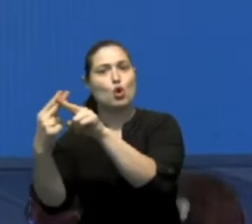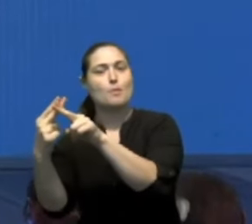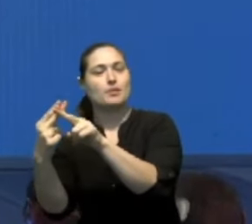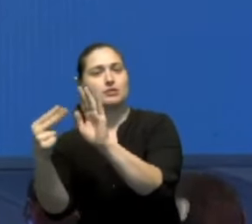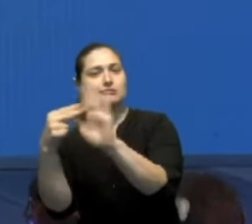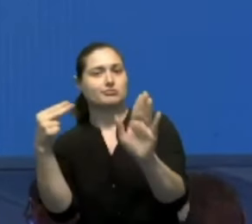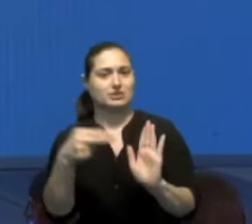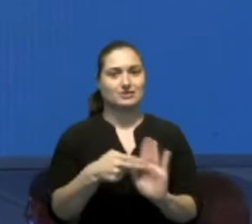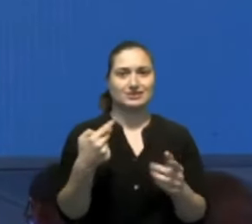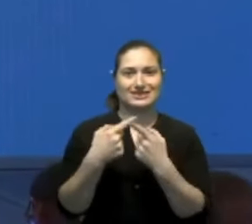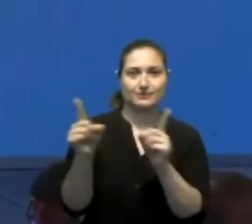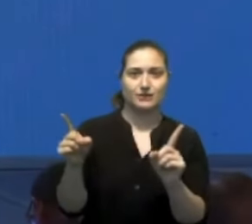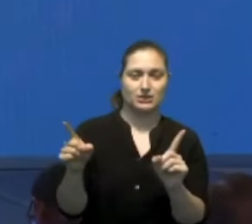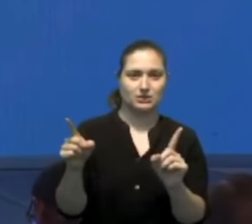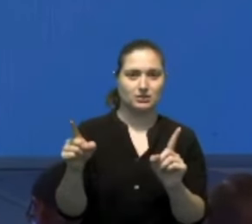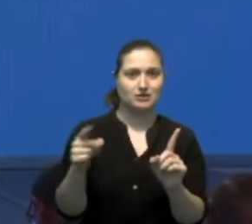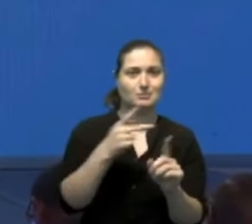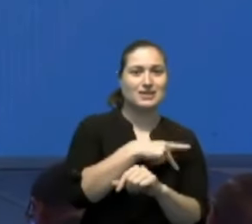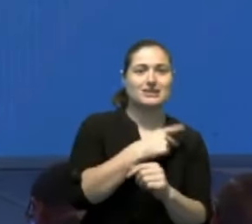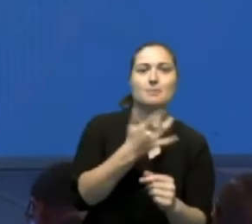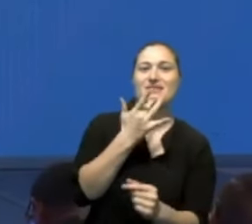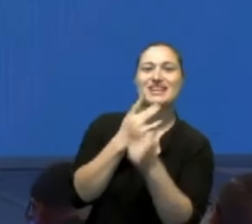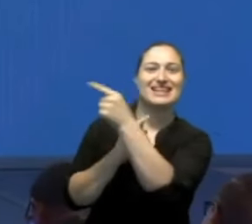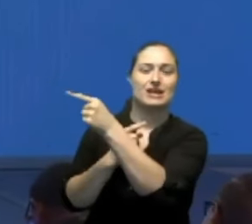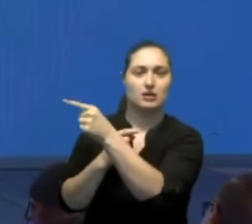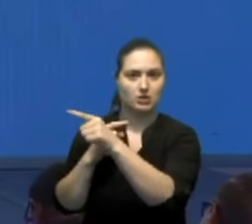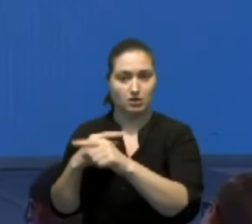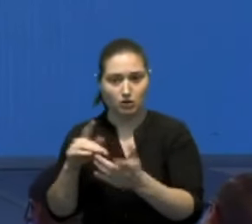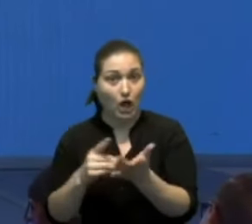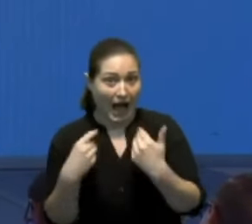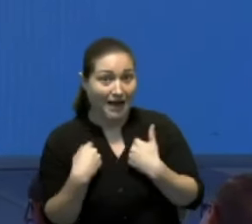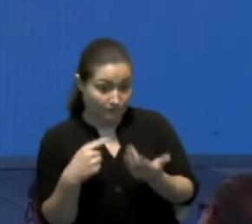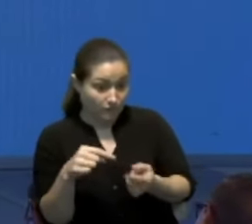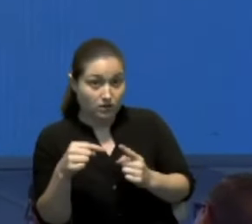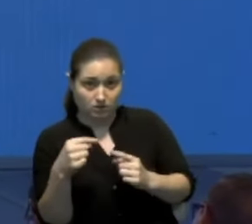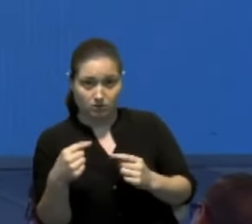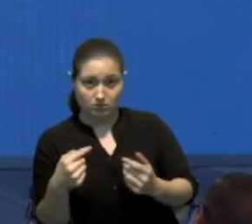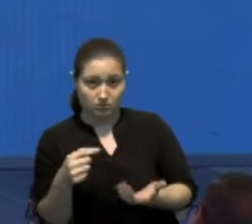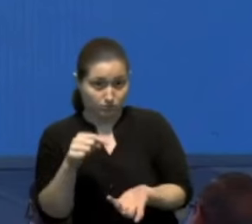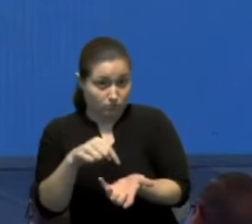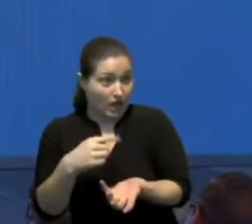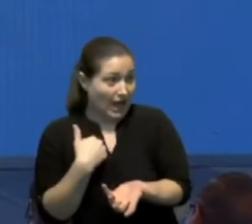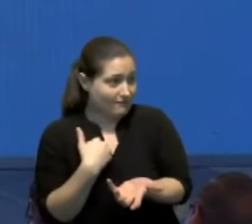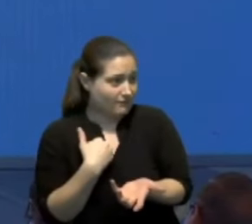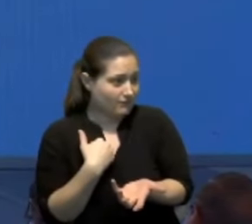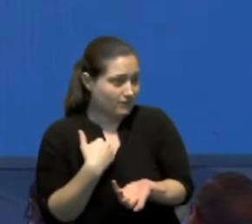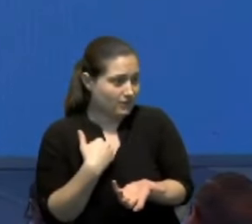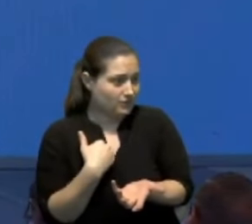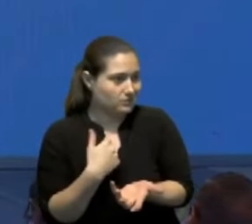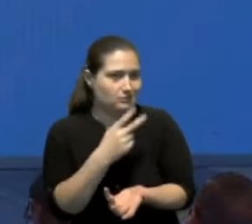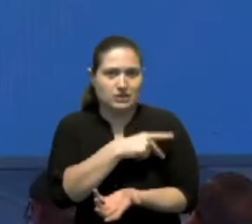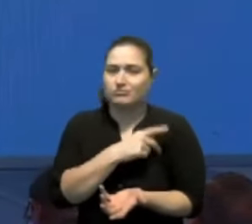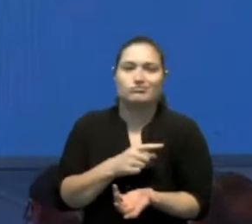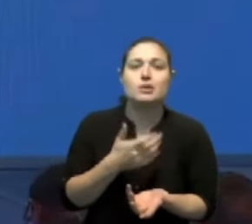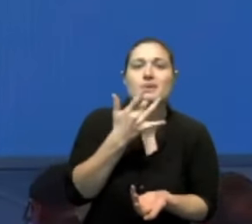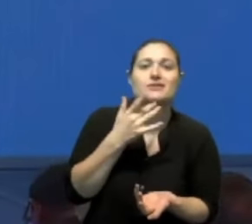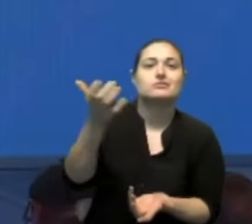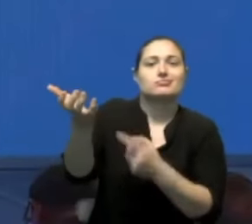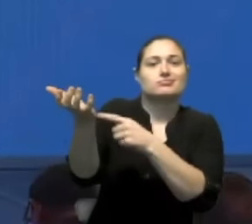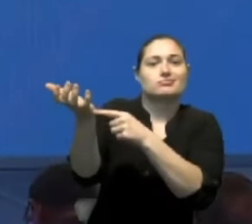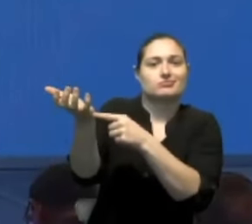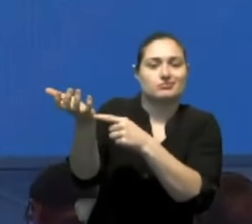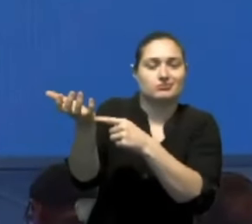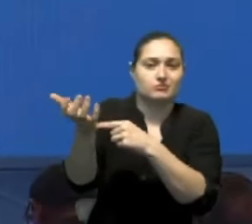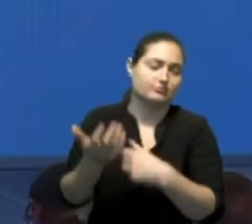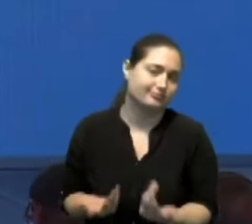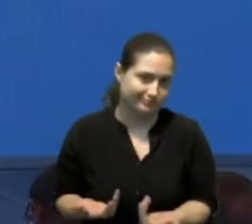no estamos y creo que eso es algo que tenemos que educar para porque eso nos va a ayudar muchísimo a disminuir el costo y